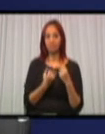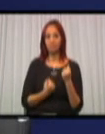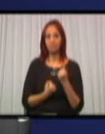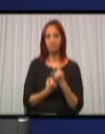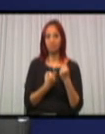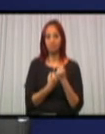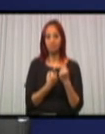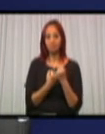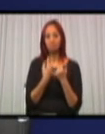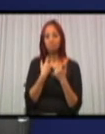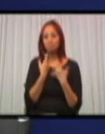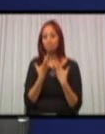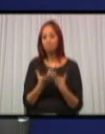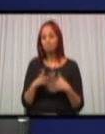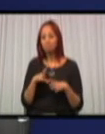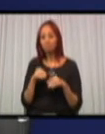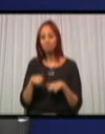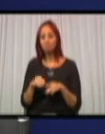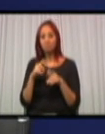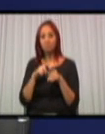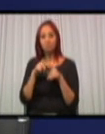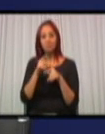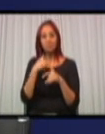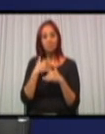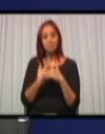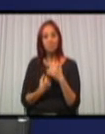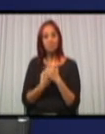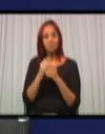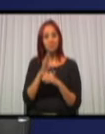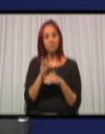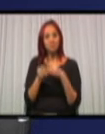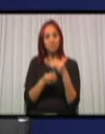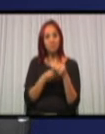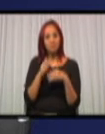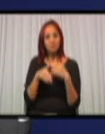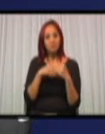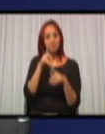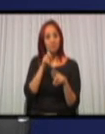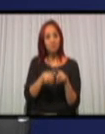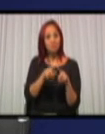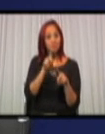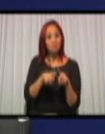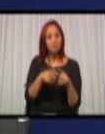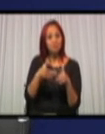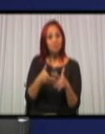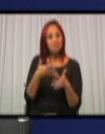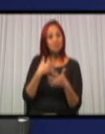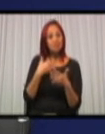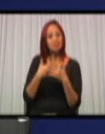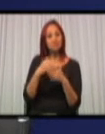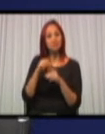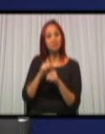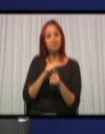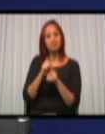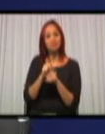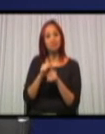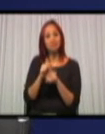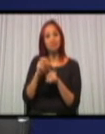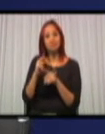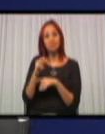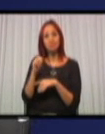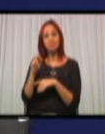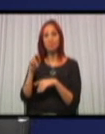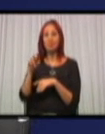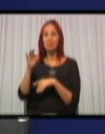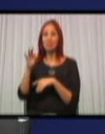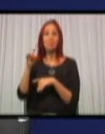de cada persona de los pueblos, donde tienen que sacar sus productos y todo, de que no pueden. Tenemos el caso de Maratón, que bueno, se le ha